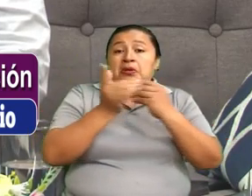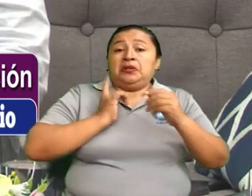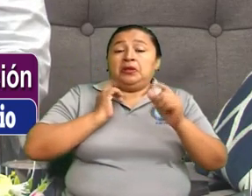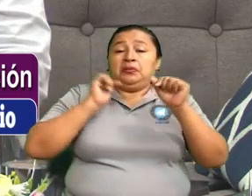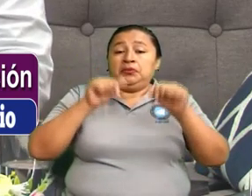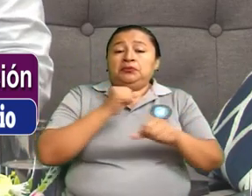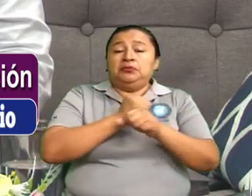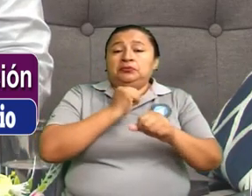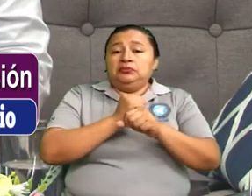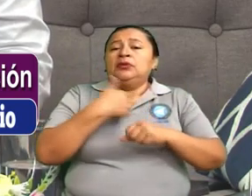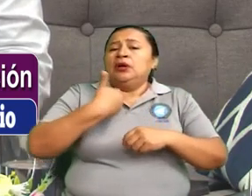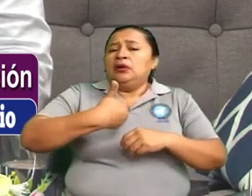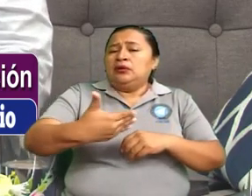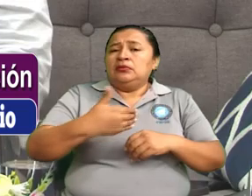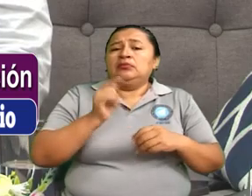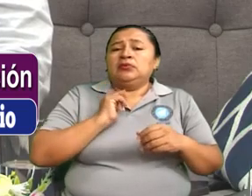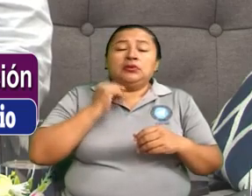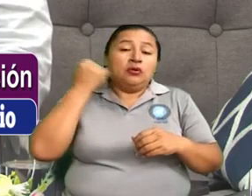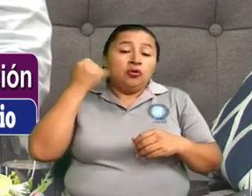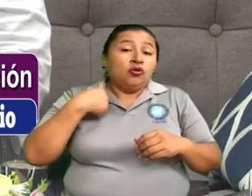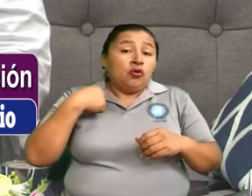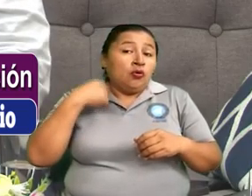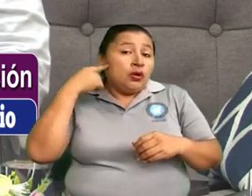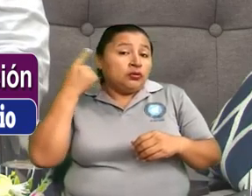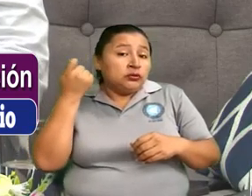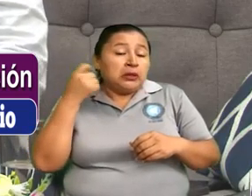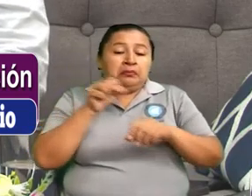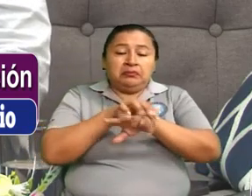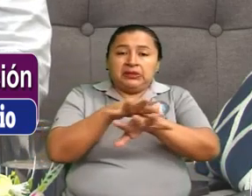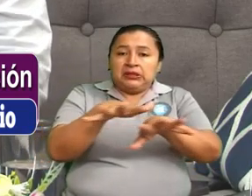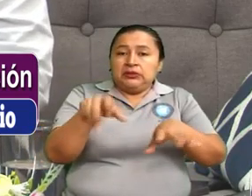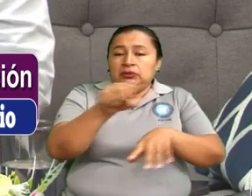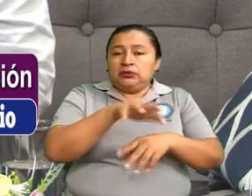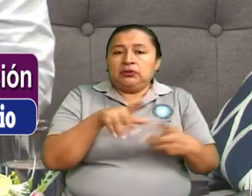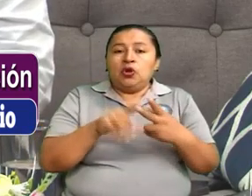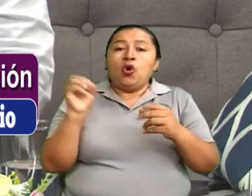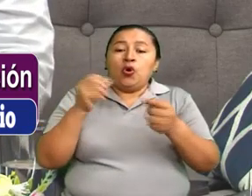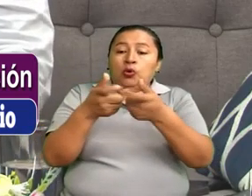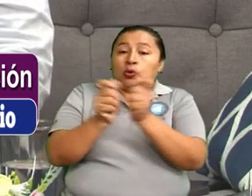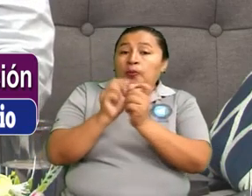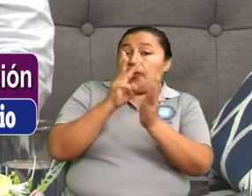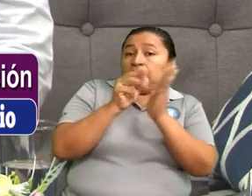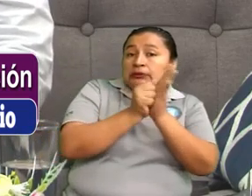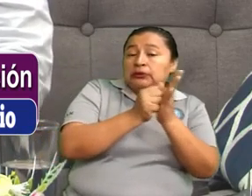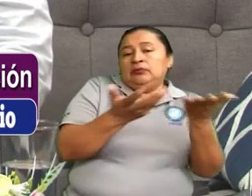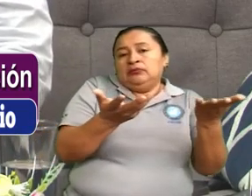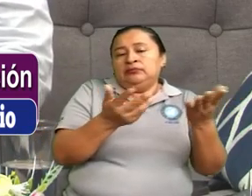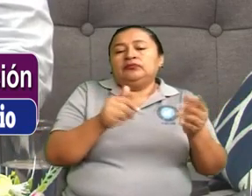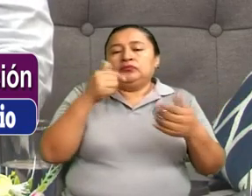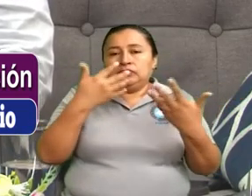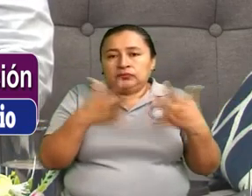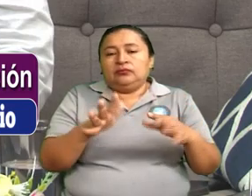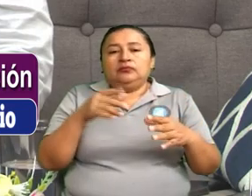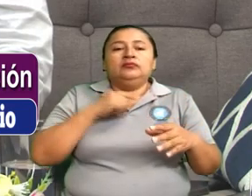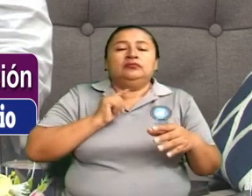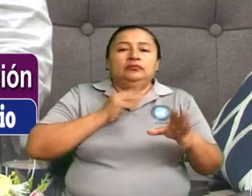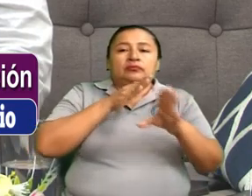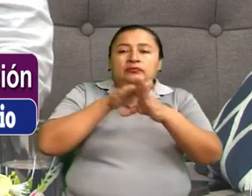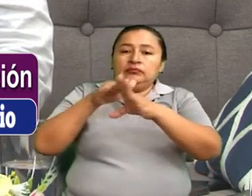decís, voy a vender por Facebook, o voy a hacer mi red social, o voy a hacer un grupo de WhatsApp, entonces ya estás